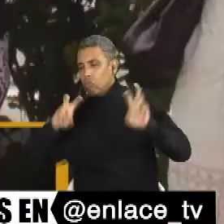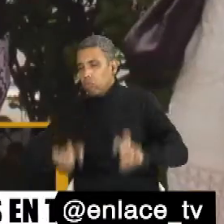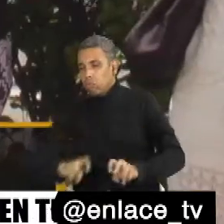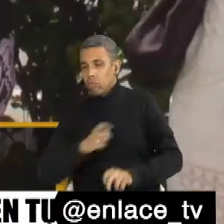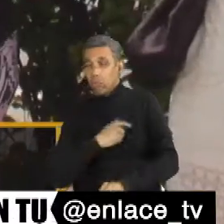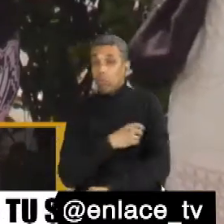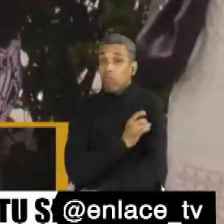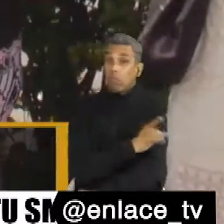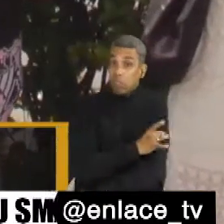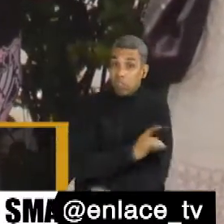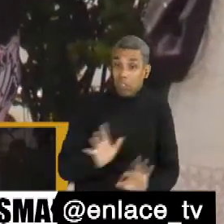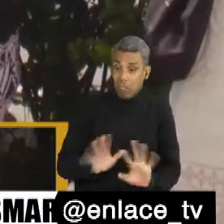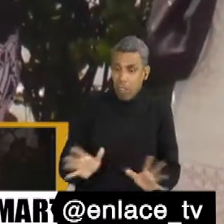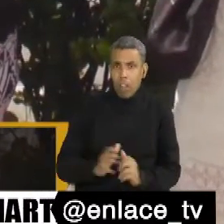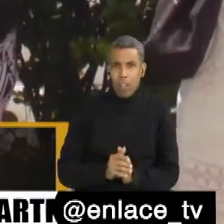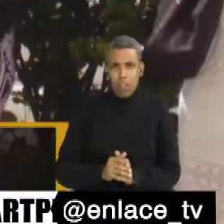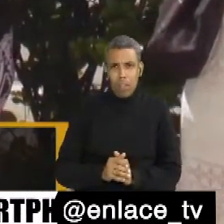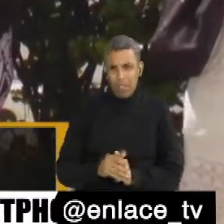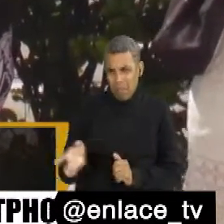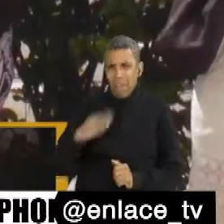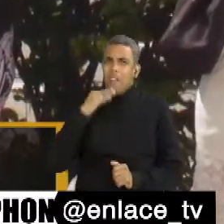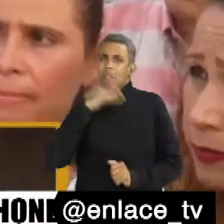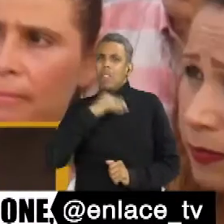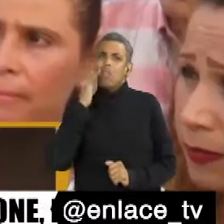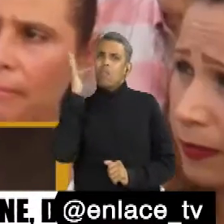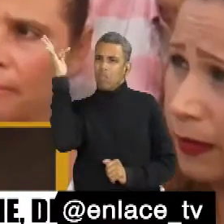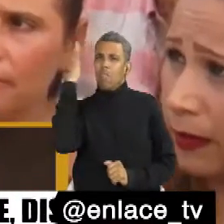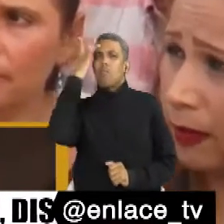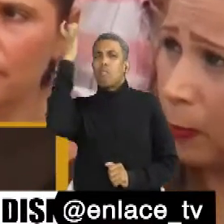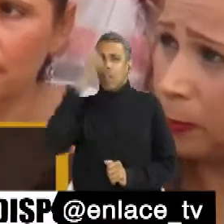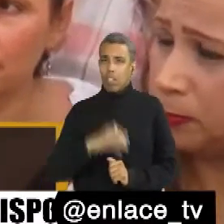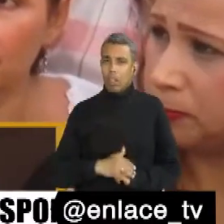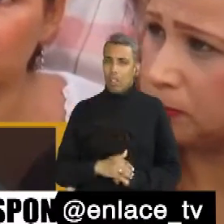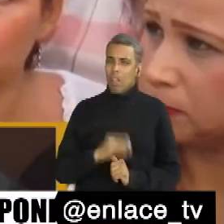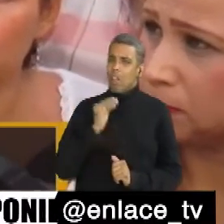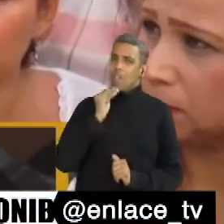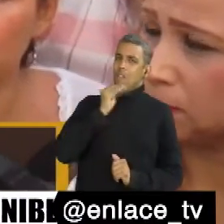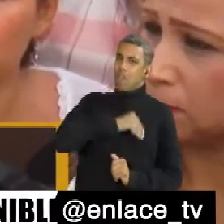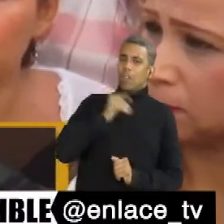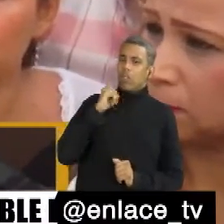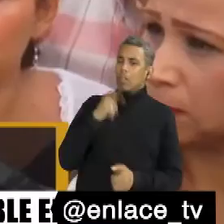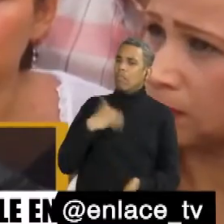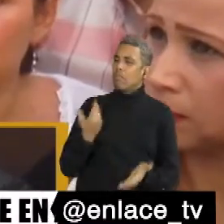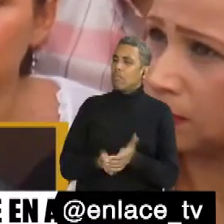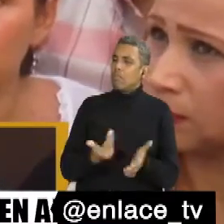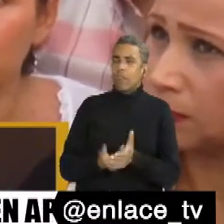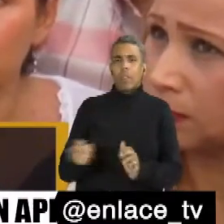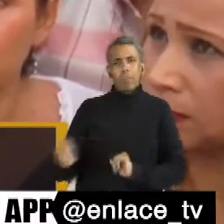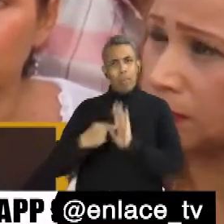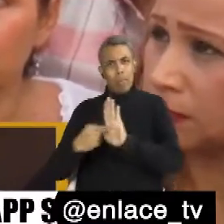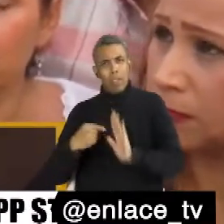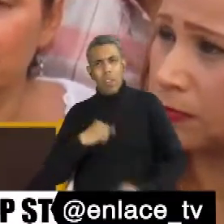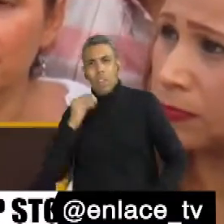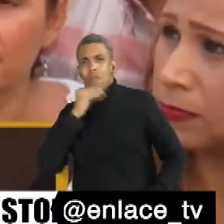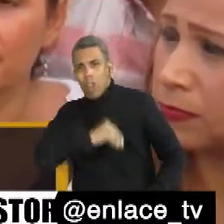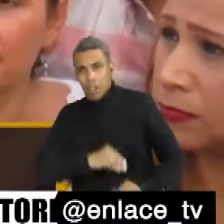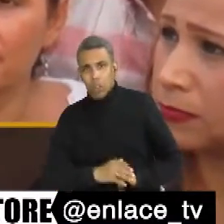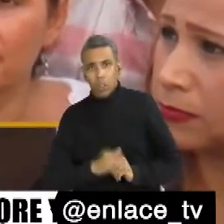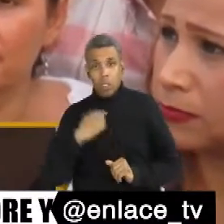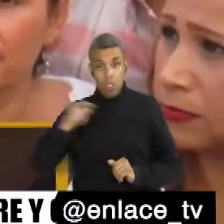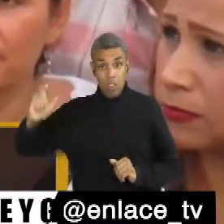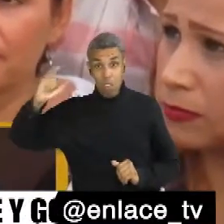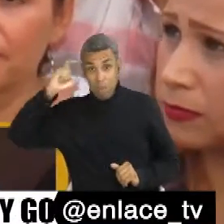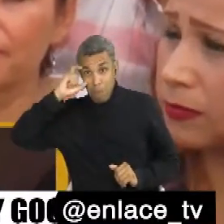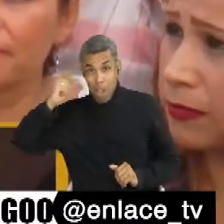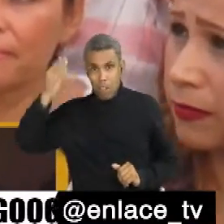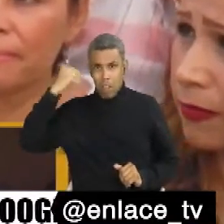Ya se cayeron esas pruebas, no había pruebas para condenarme, pero había todo un montaje por haber denunciado a Álvaro Uribe reunido con paramilitares en